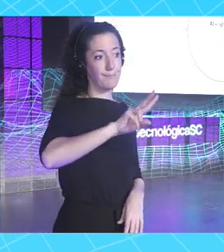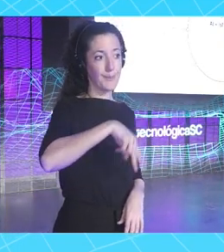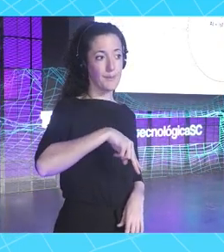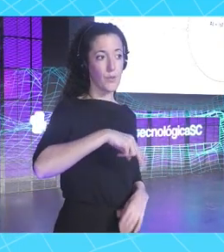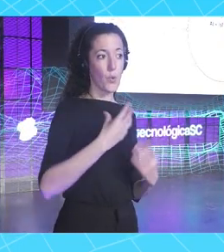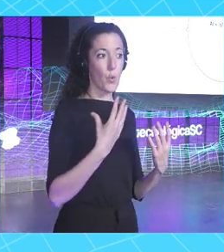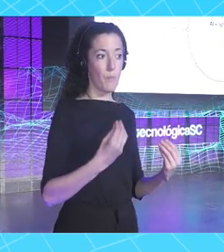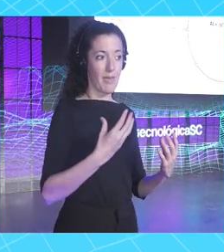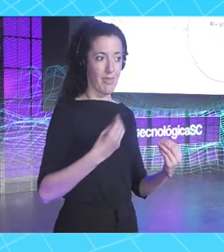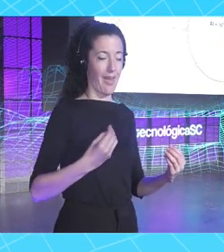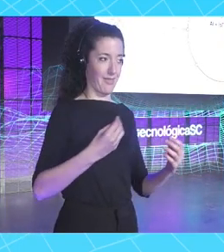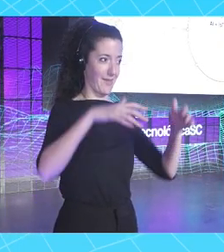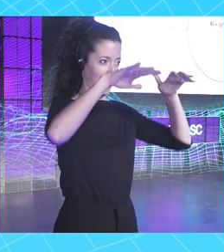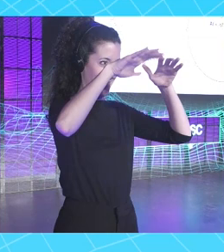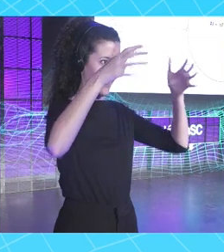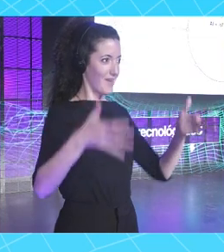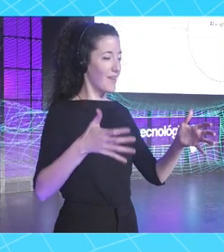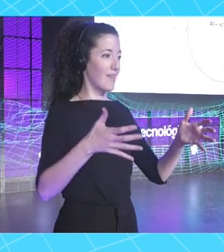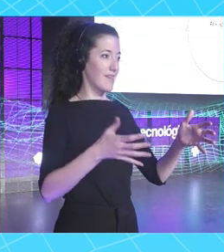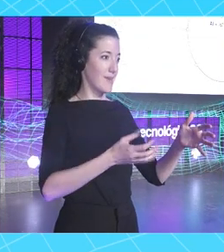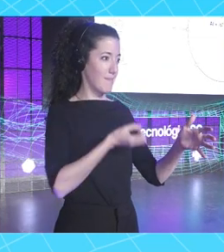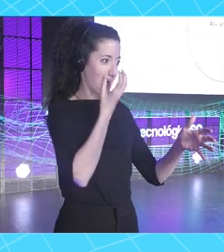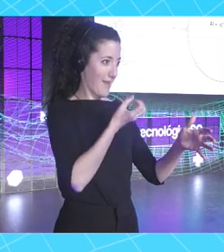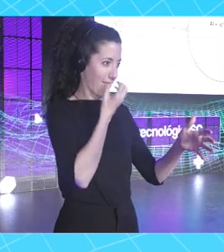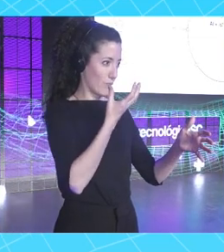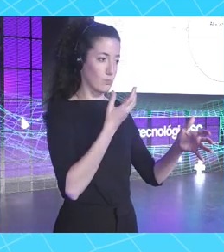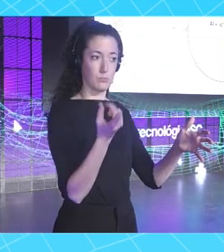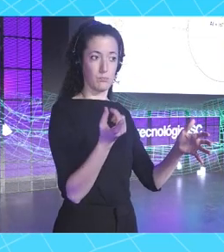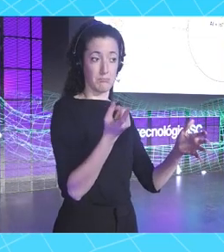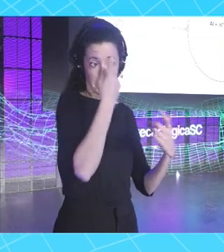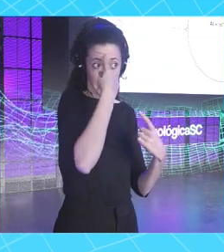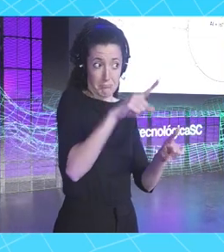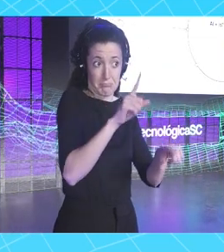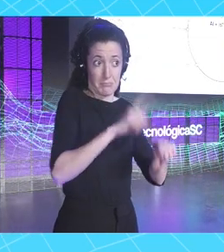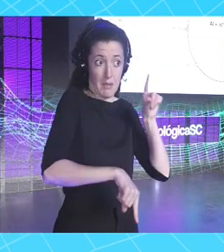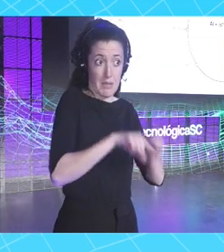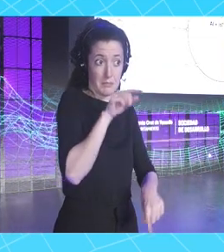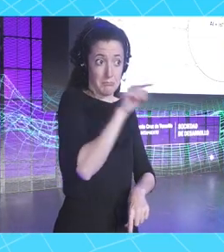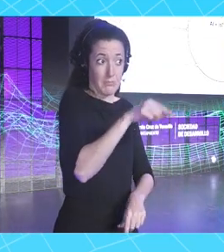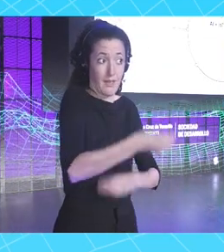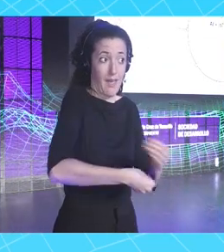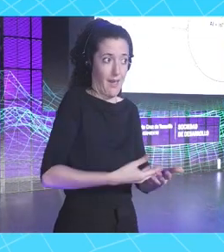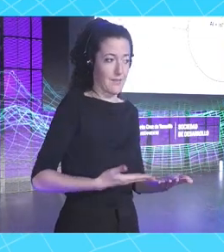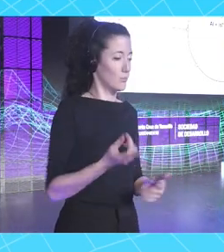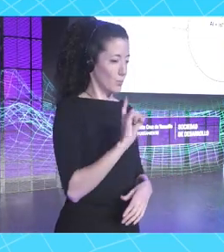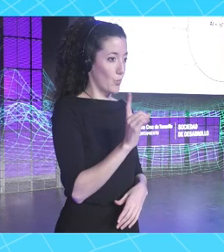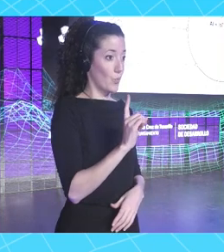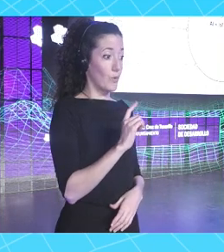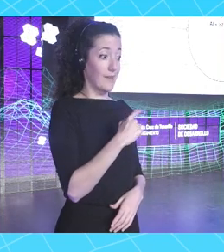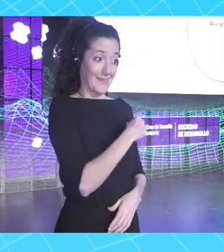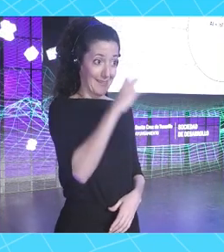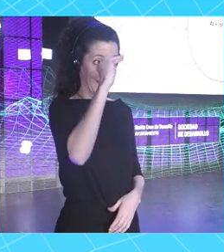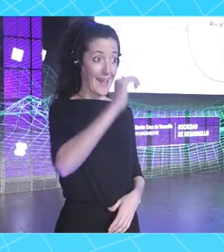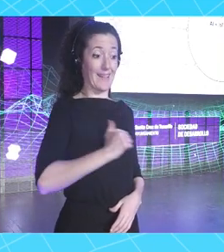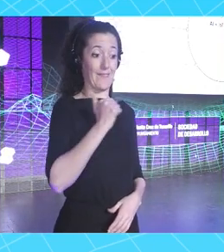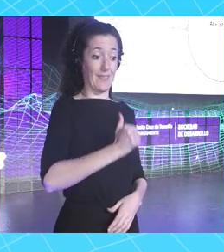el en el invernadero tú verás si no esta es la humedad en base a la humedad que tenemos ahora mismo en este invernadero y